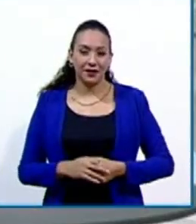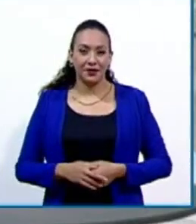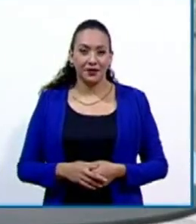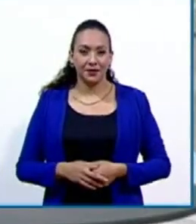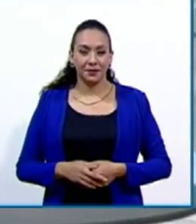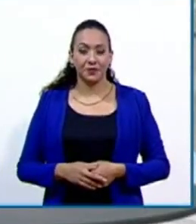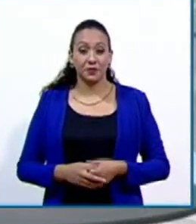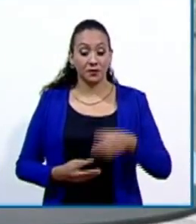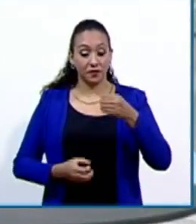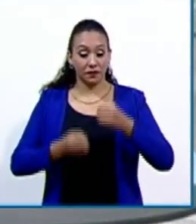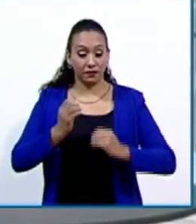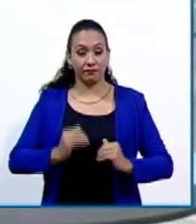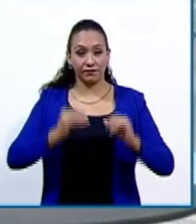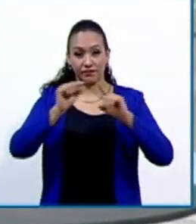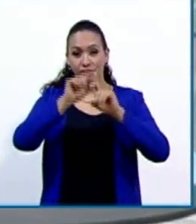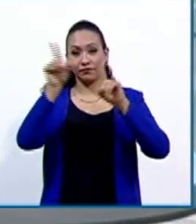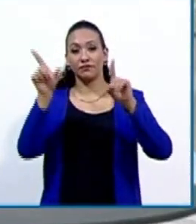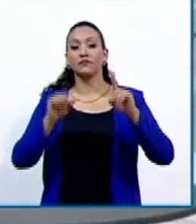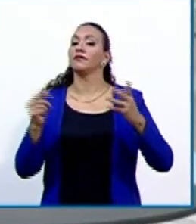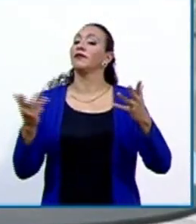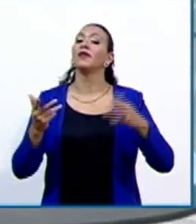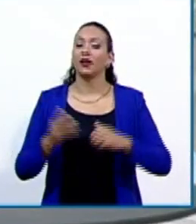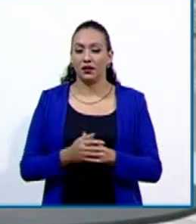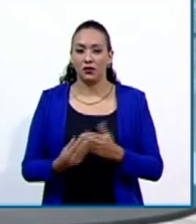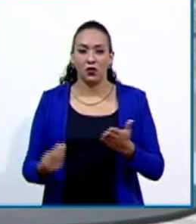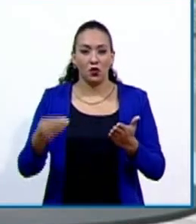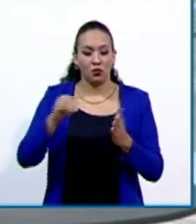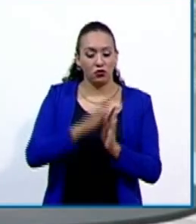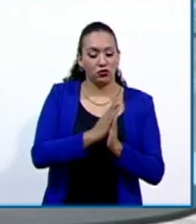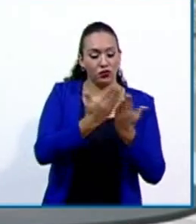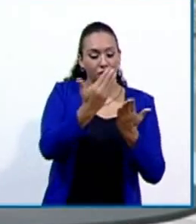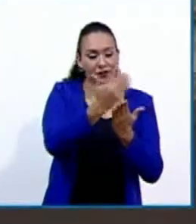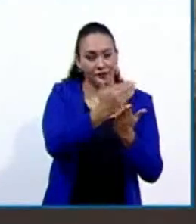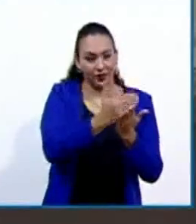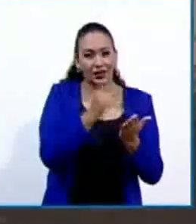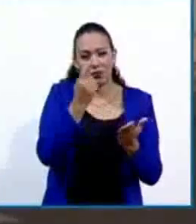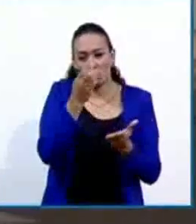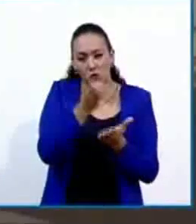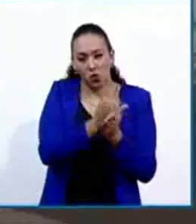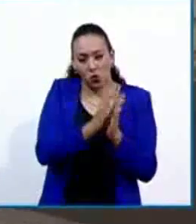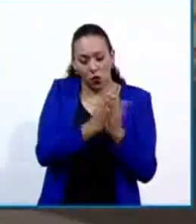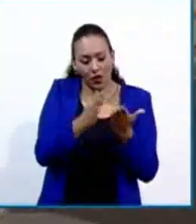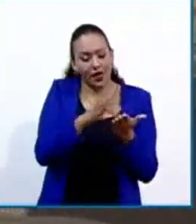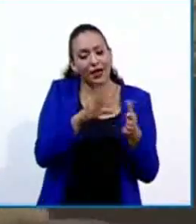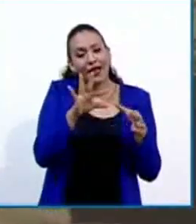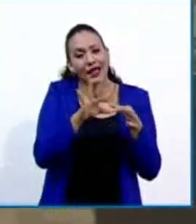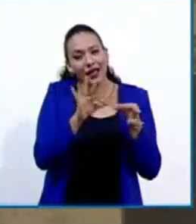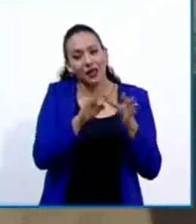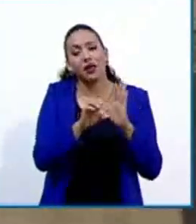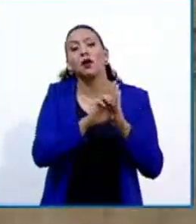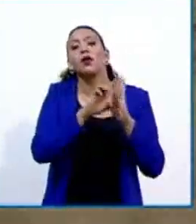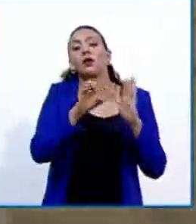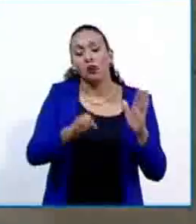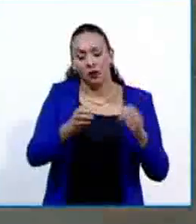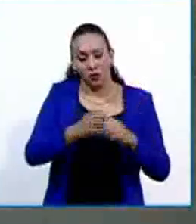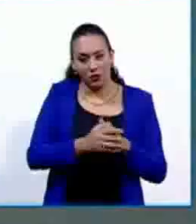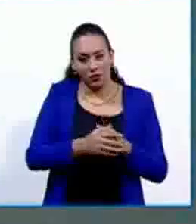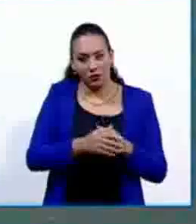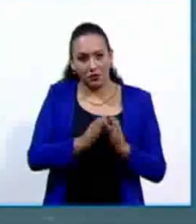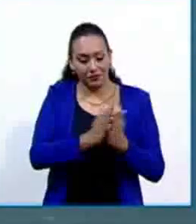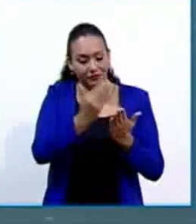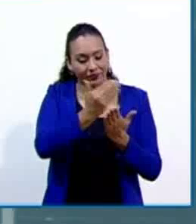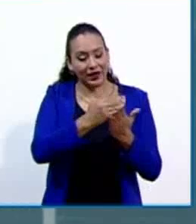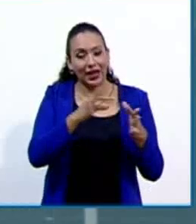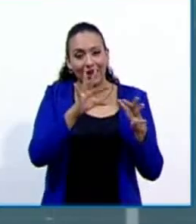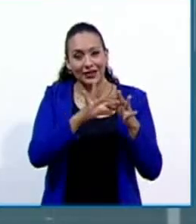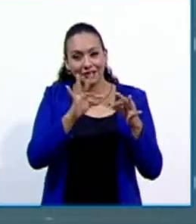Y la Suprema Corte puso a disposición el cuaderno de jurisprudencia sobre alimentos entre descendientes y ascendientes. La obra